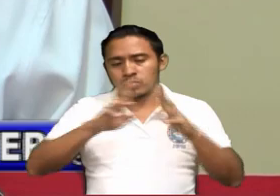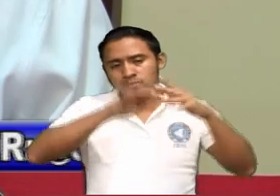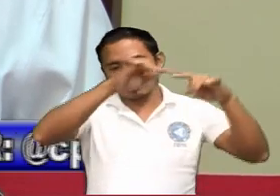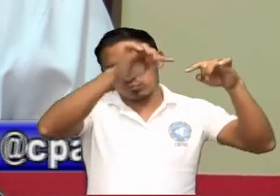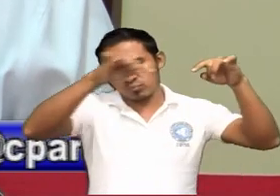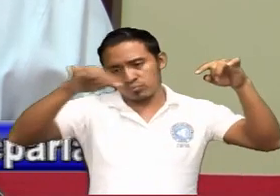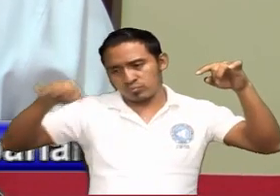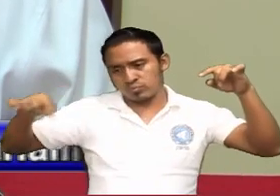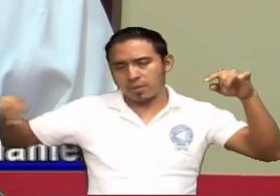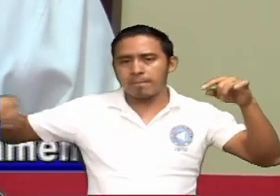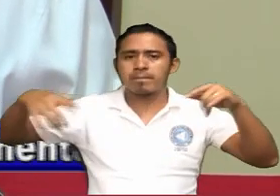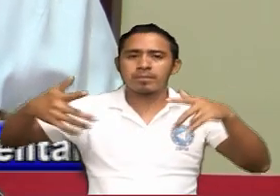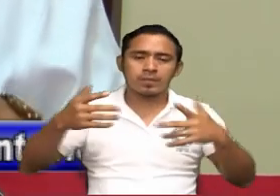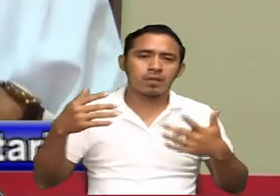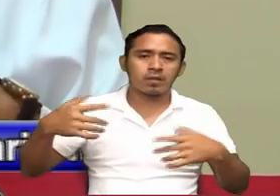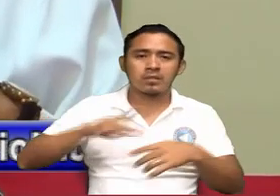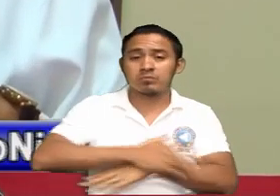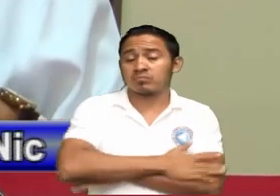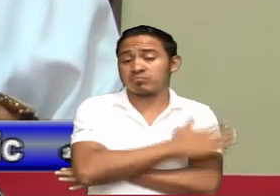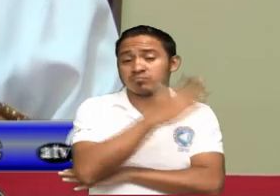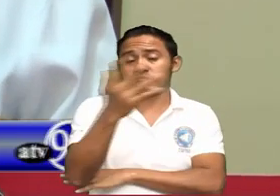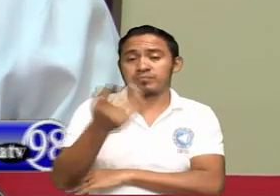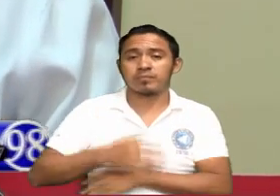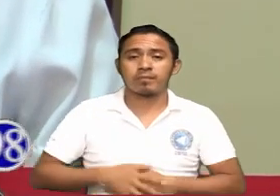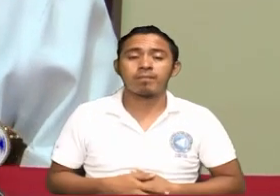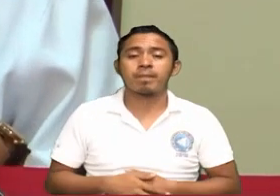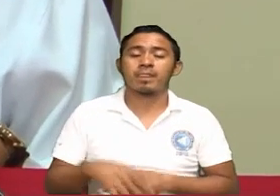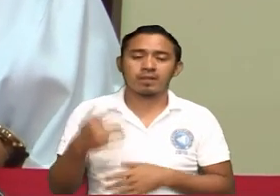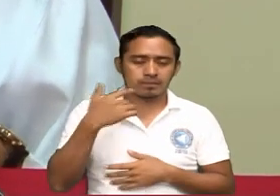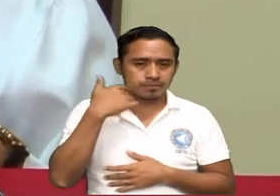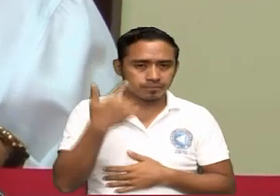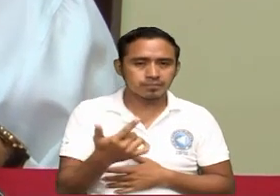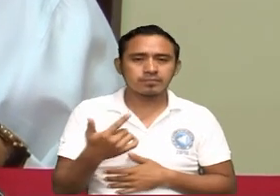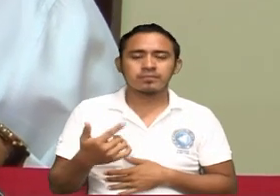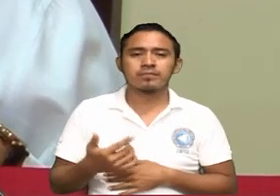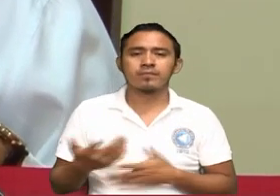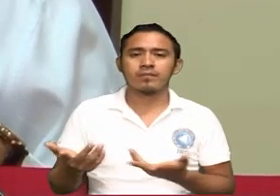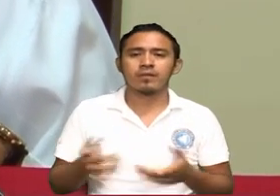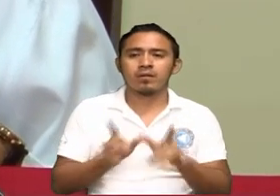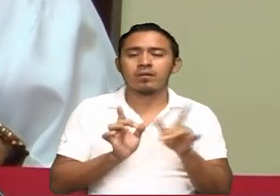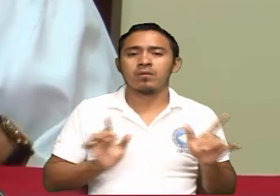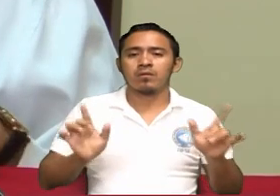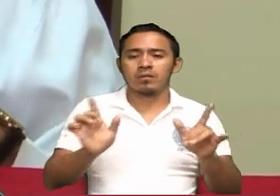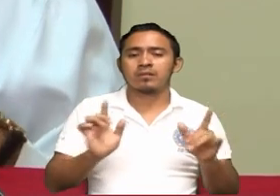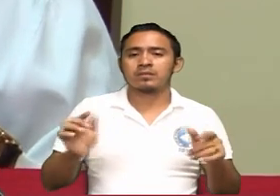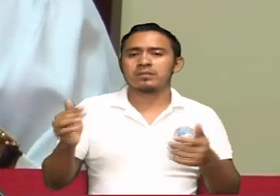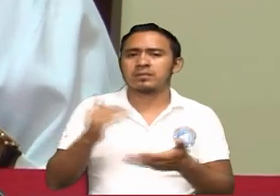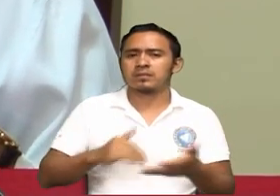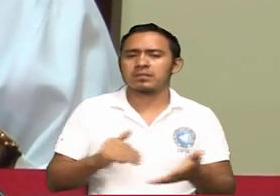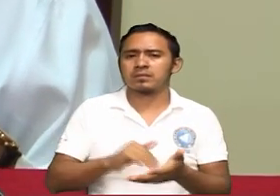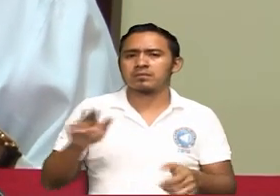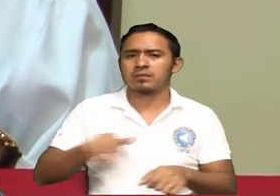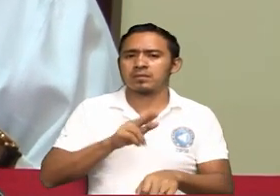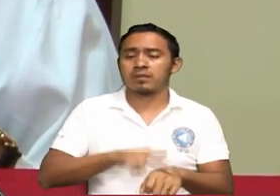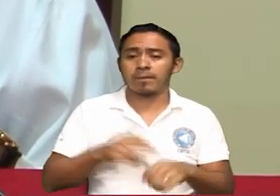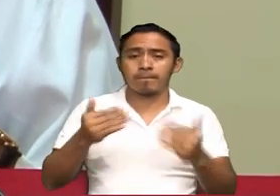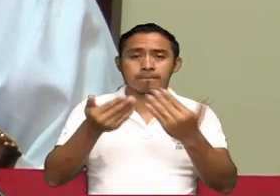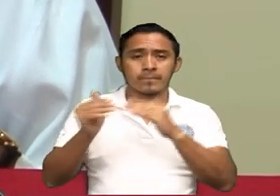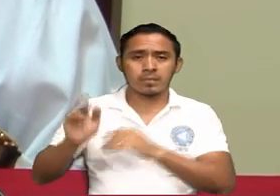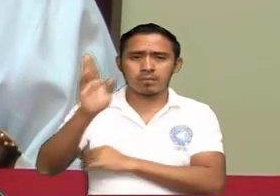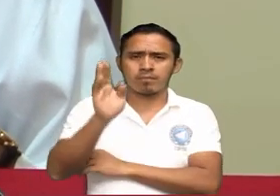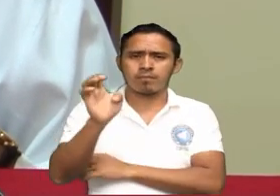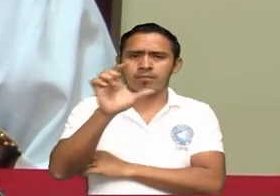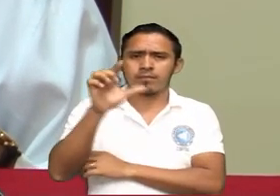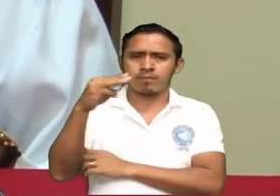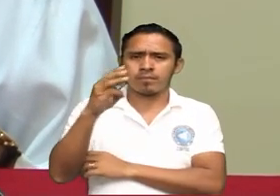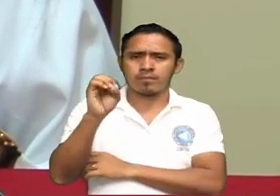del Santo durante todo el día. Cabe mencionar que los puestos ordinarios de nuestra sede nacional acá en Reparto Belmonte y en